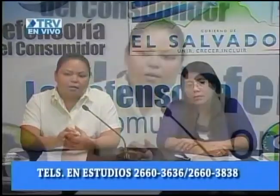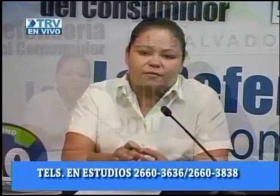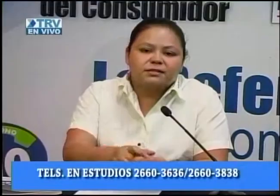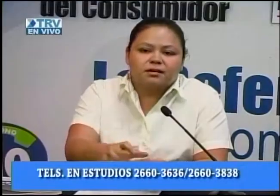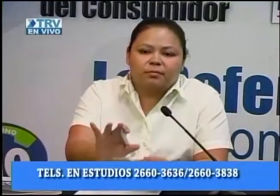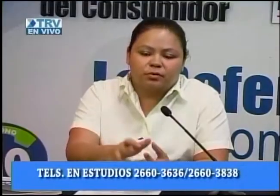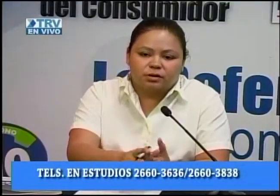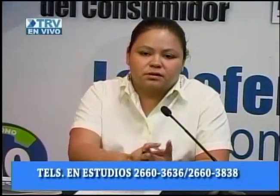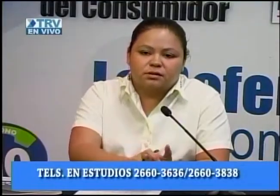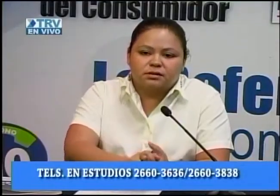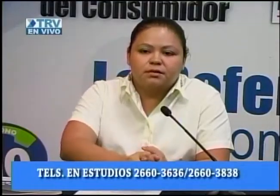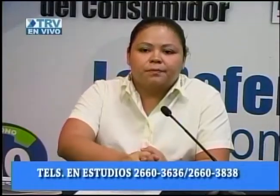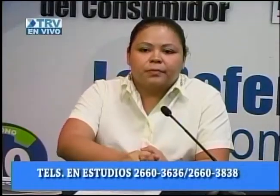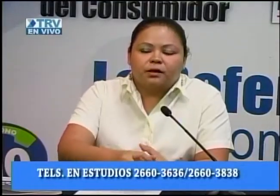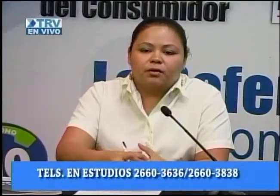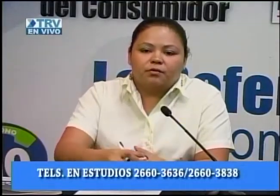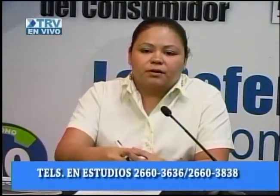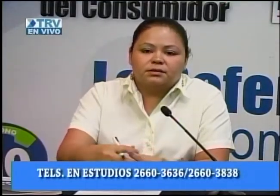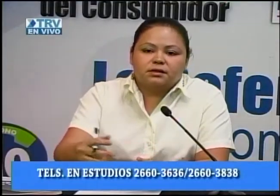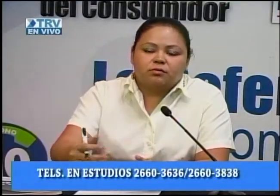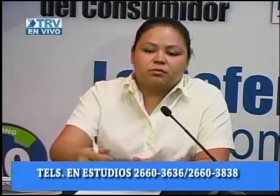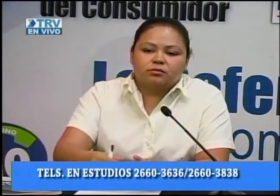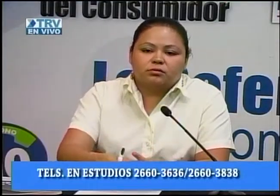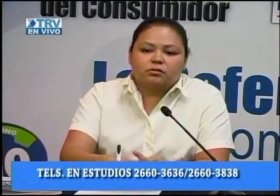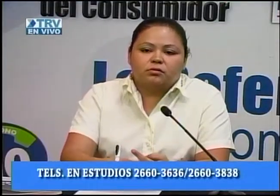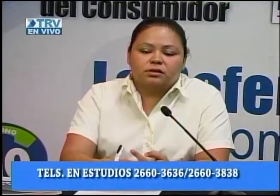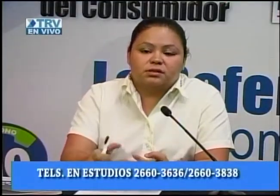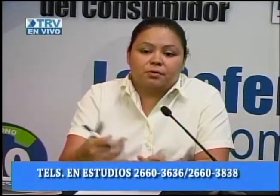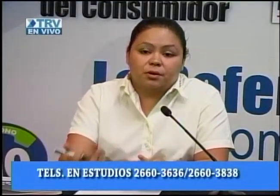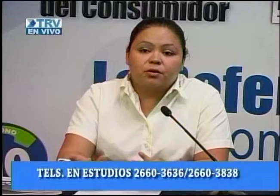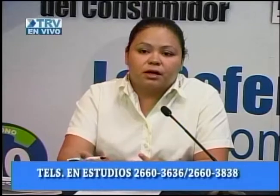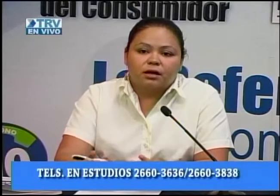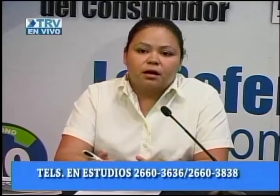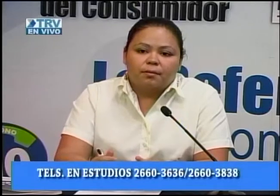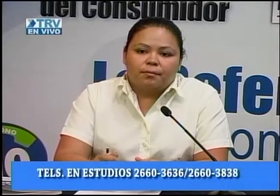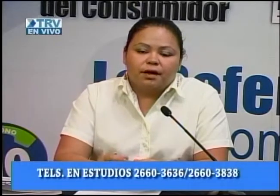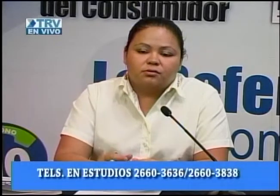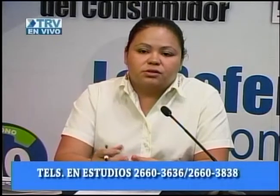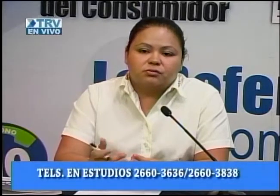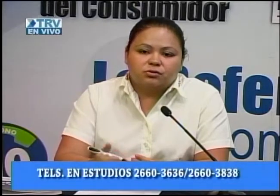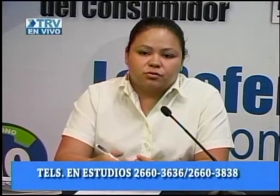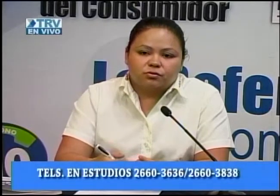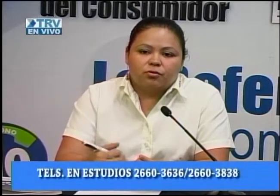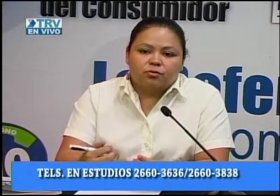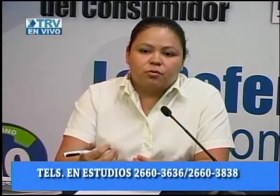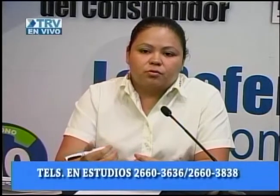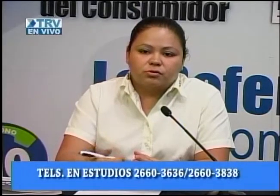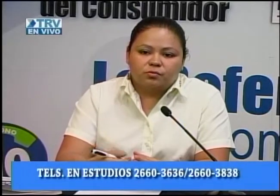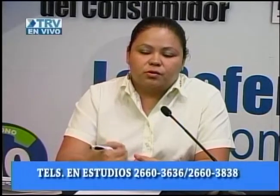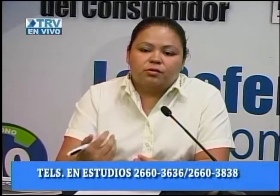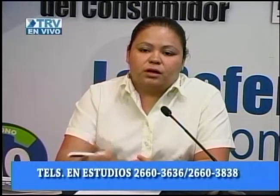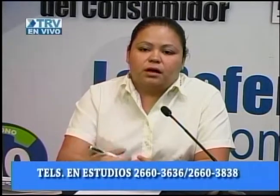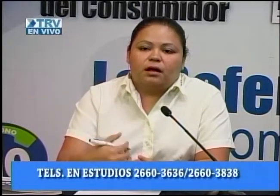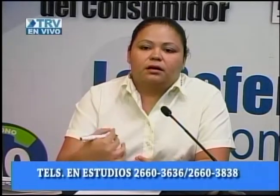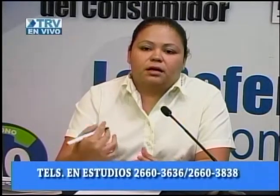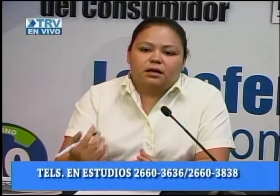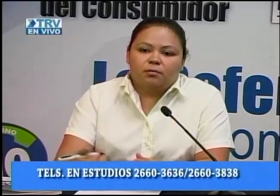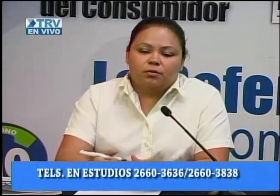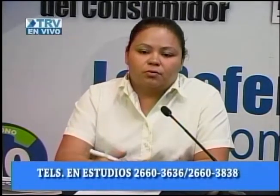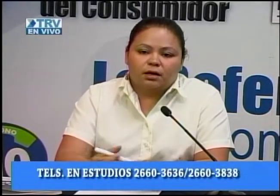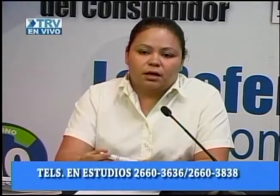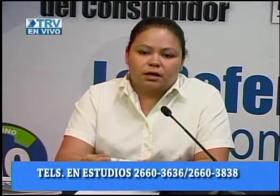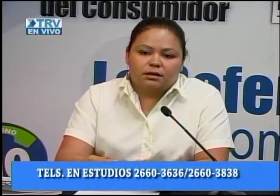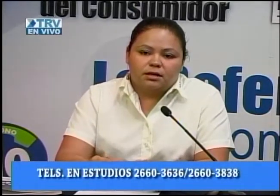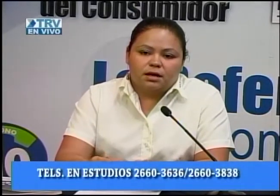garantía básica, por decirlo así, que ofrecen los distribuidores. Pero si nosotros como consumidores